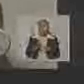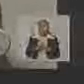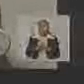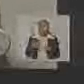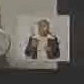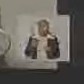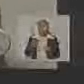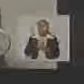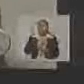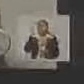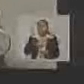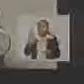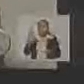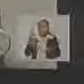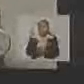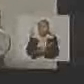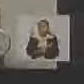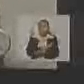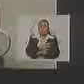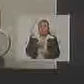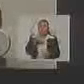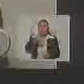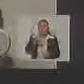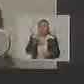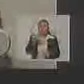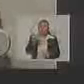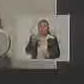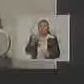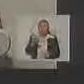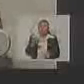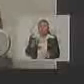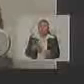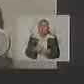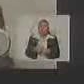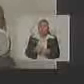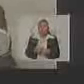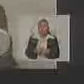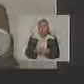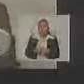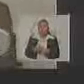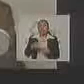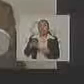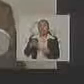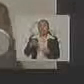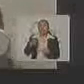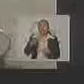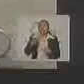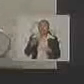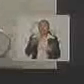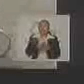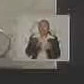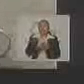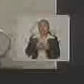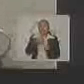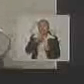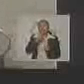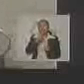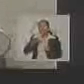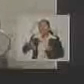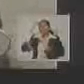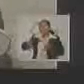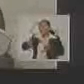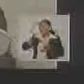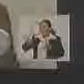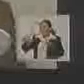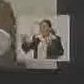de colisión entre este sector y los vecinos, es el ambulantaje y el comerciante de puestos